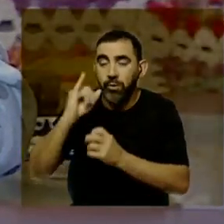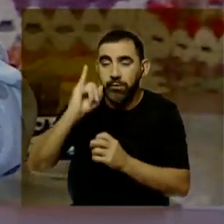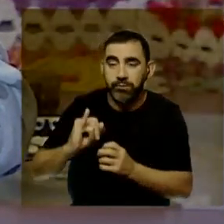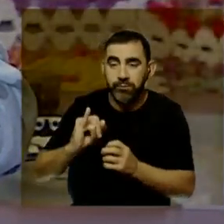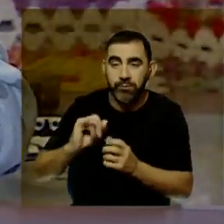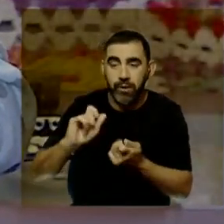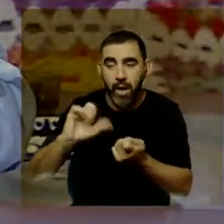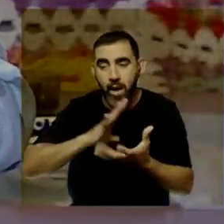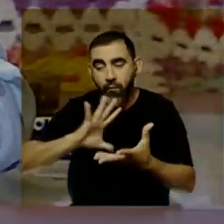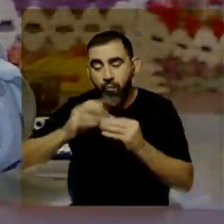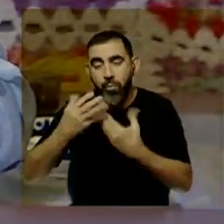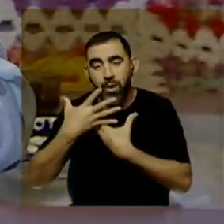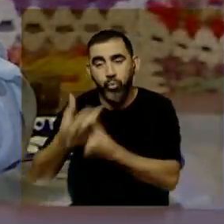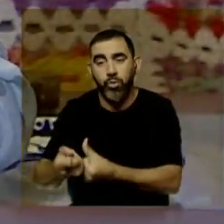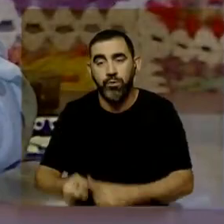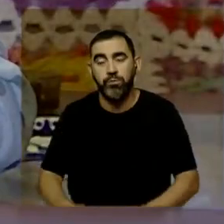algún camino para ayudarlo.